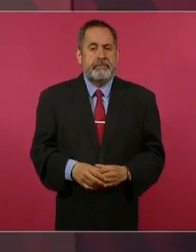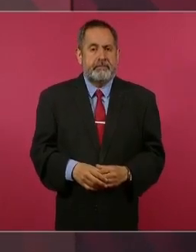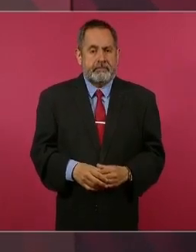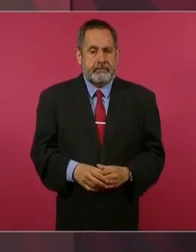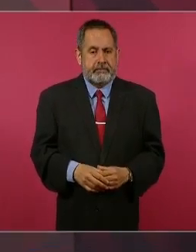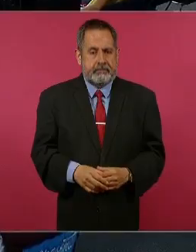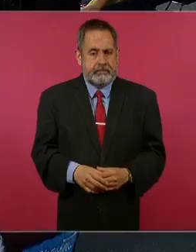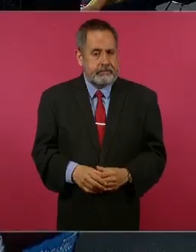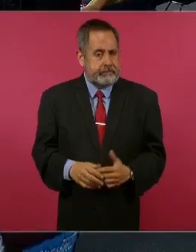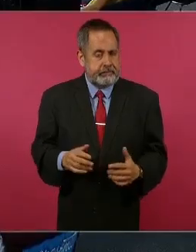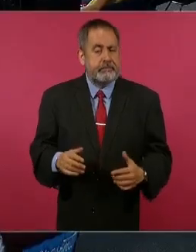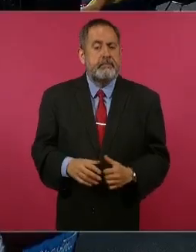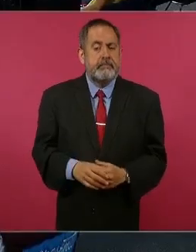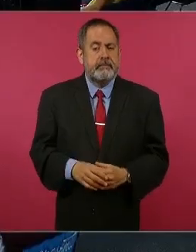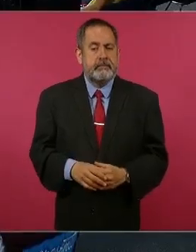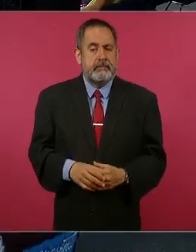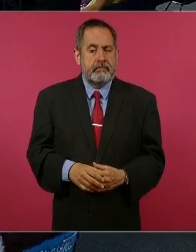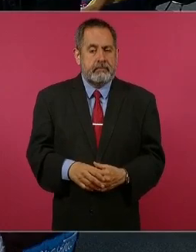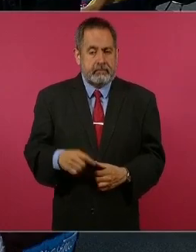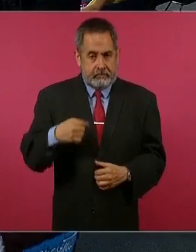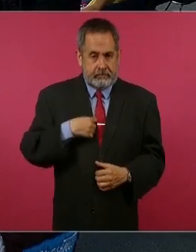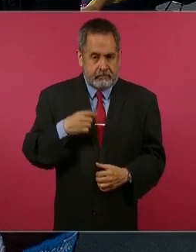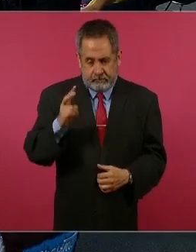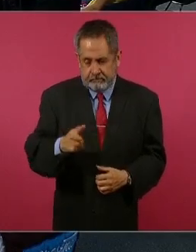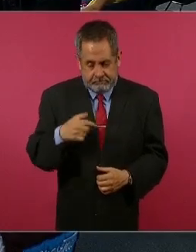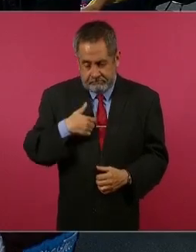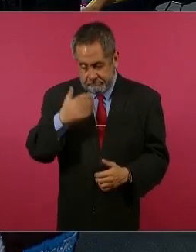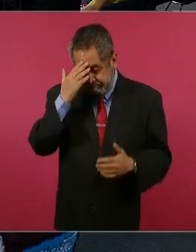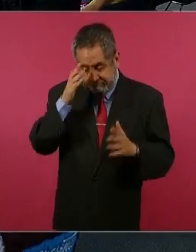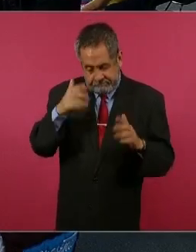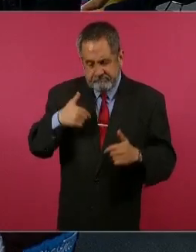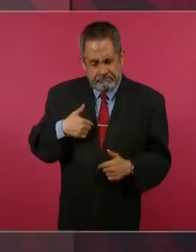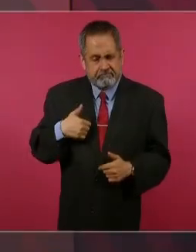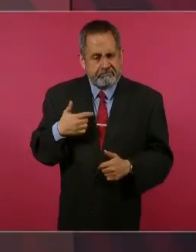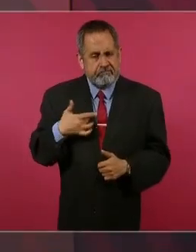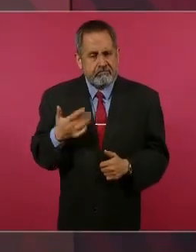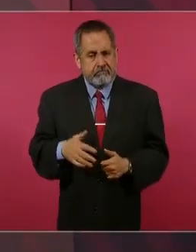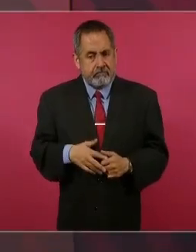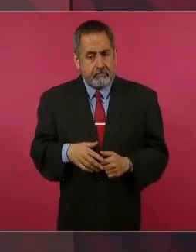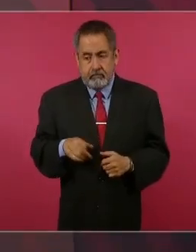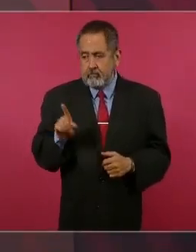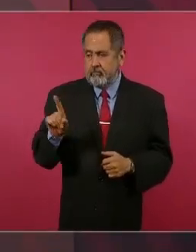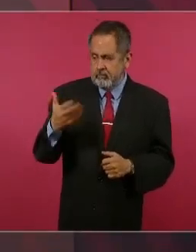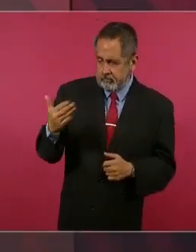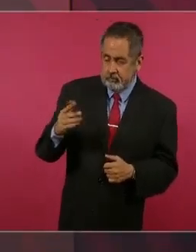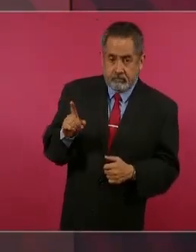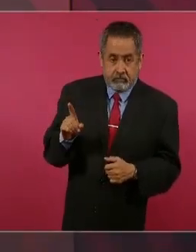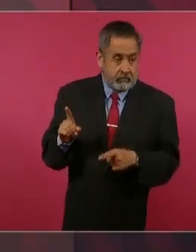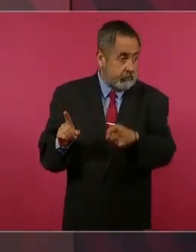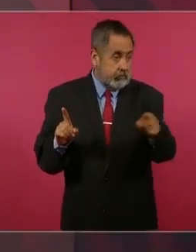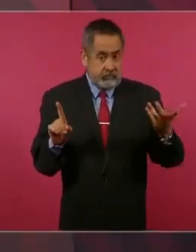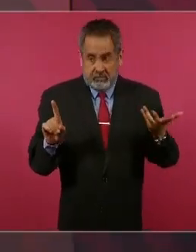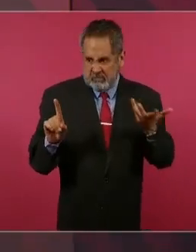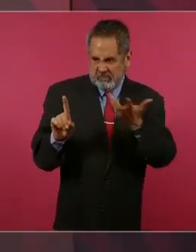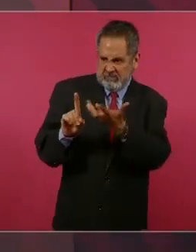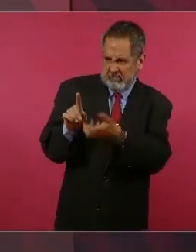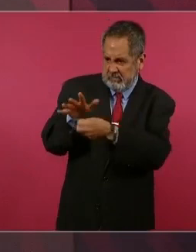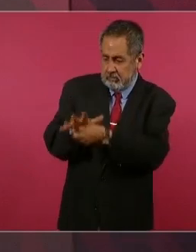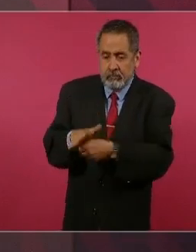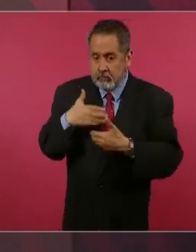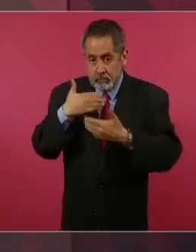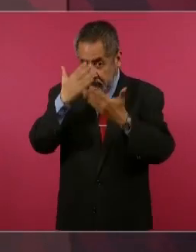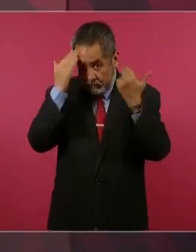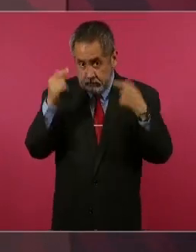entonces yo estoy no sé si está siendo presionada o no yo estoy